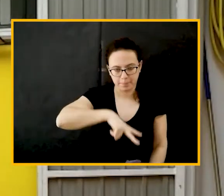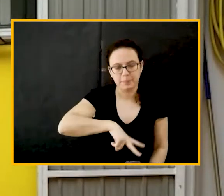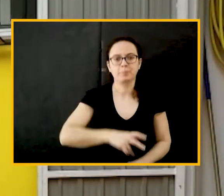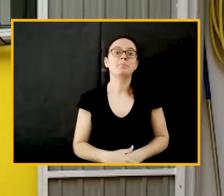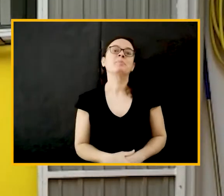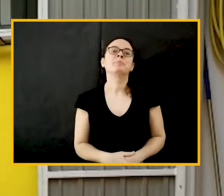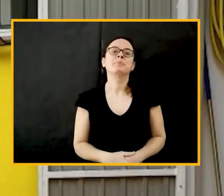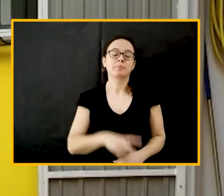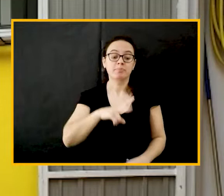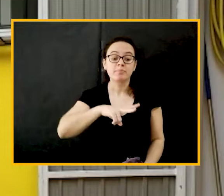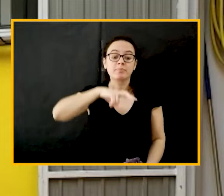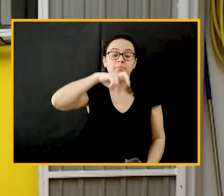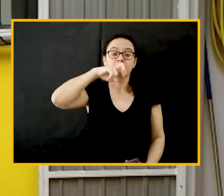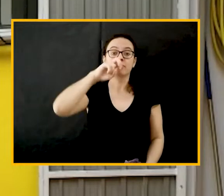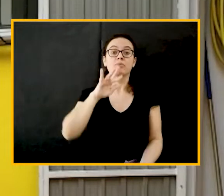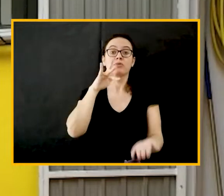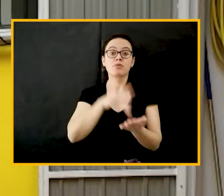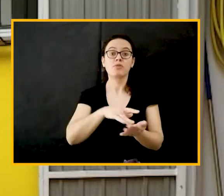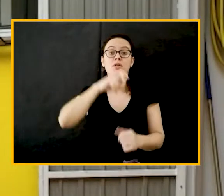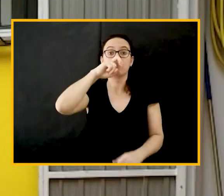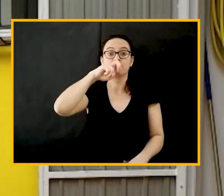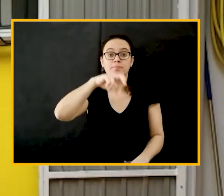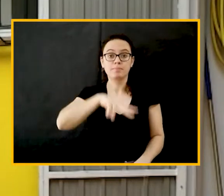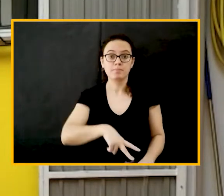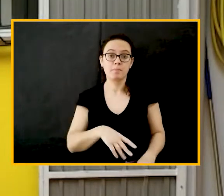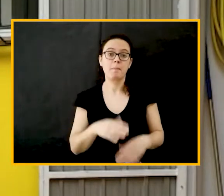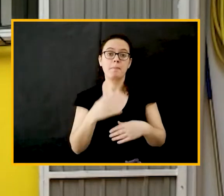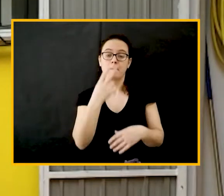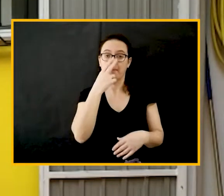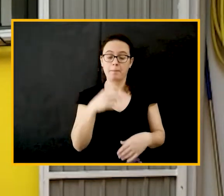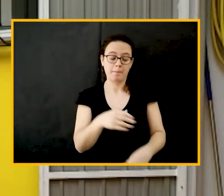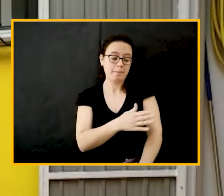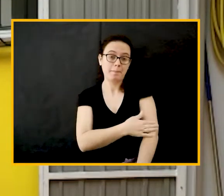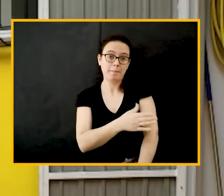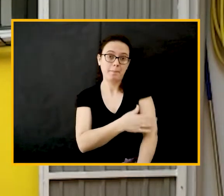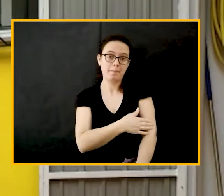Cogemos aire y cuando lo soltamos, echamos una pierna atrás.